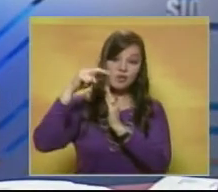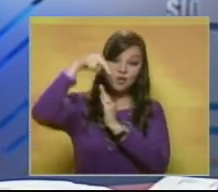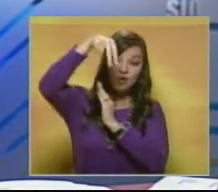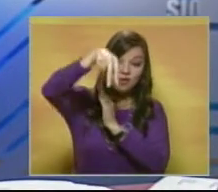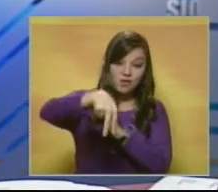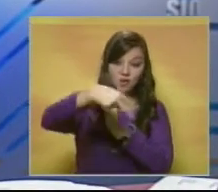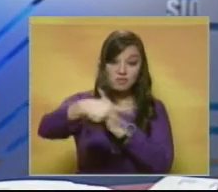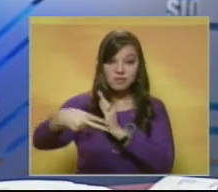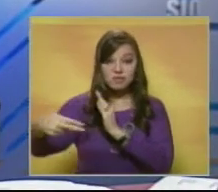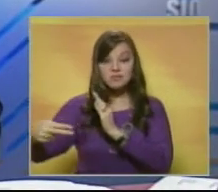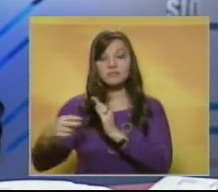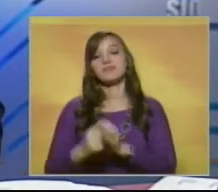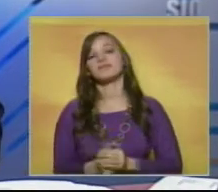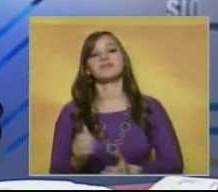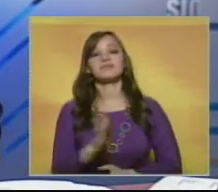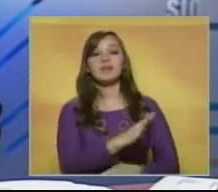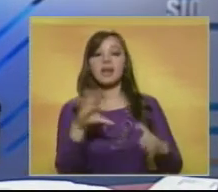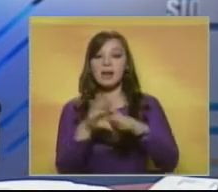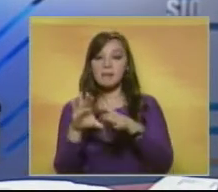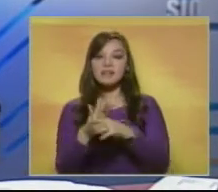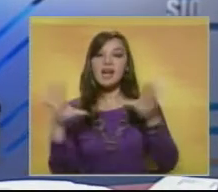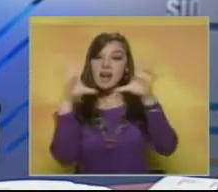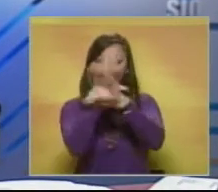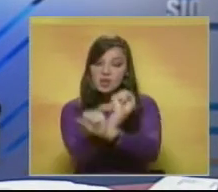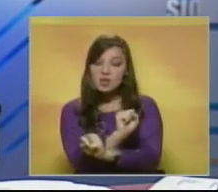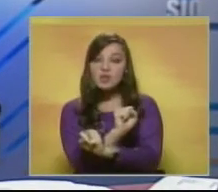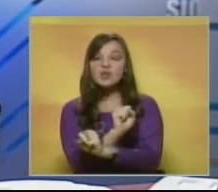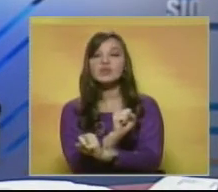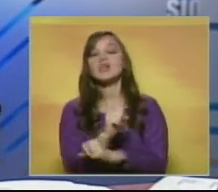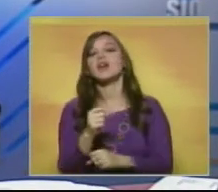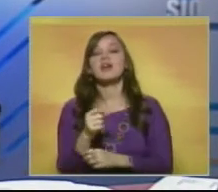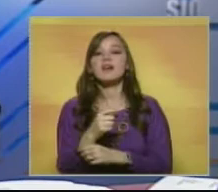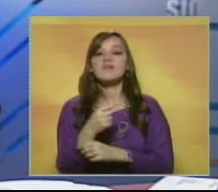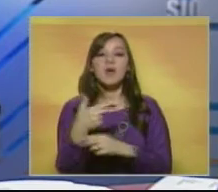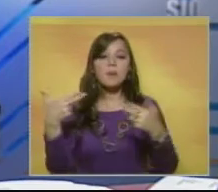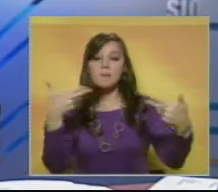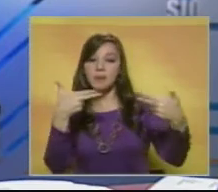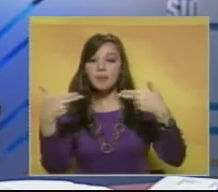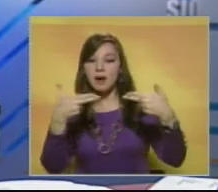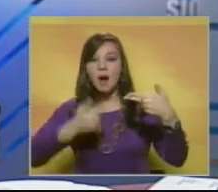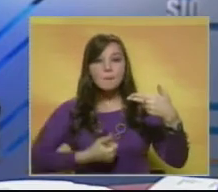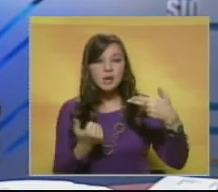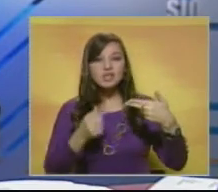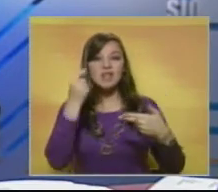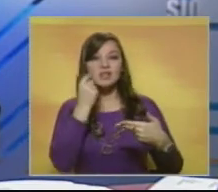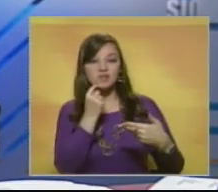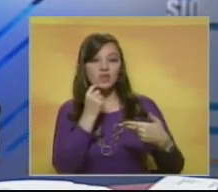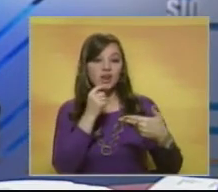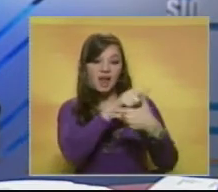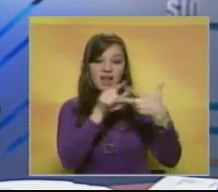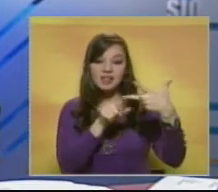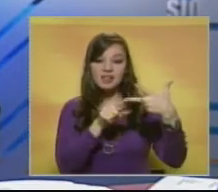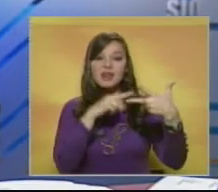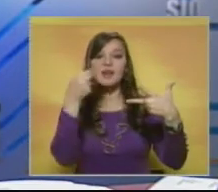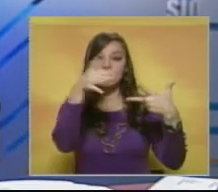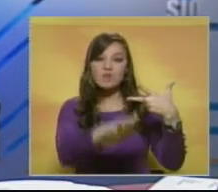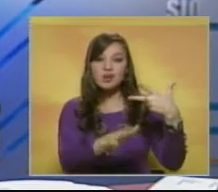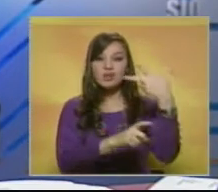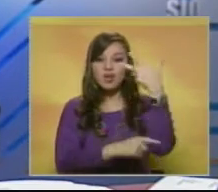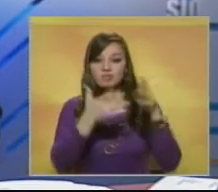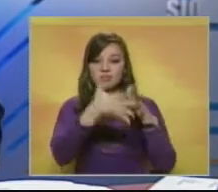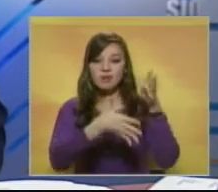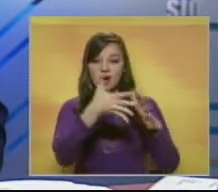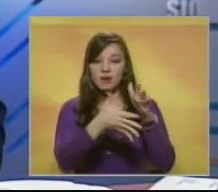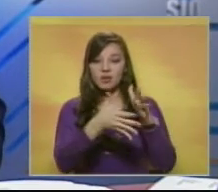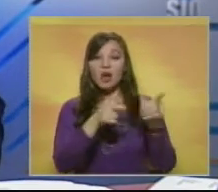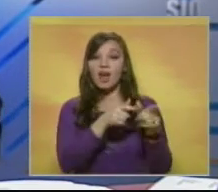En horas de la noche de este martes, 3 antisociales murieron en un enfrentamiento con la policía del municipio Sucre y 2 de ellos huyeron en un intento de secuestro que se